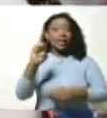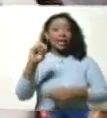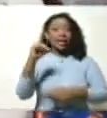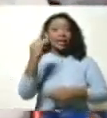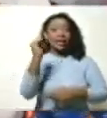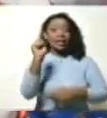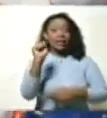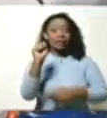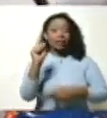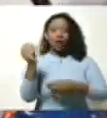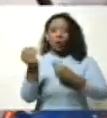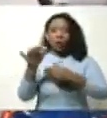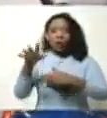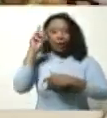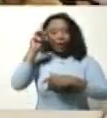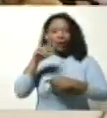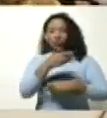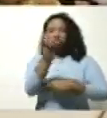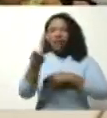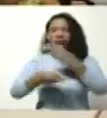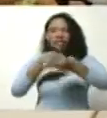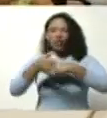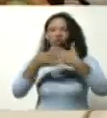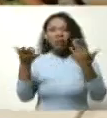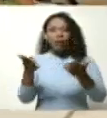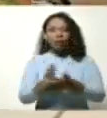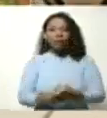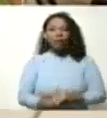qué están haciendo ustedes?